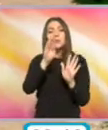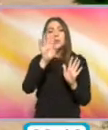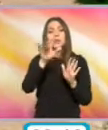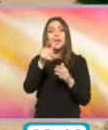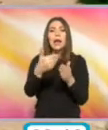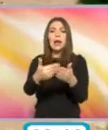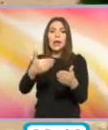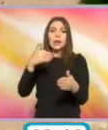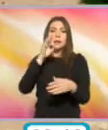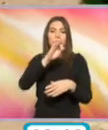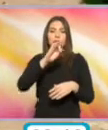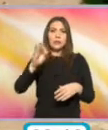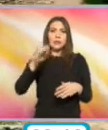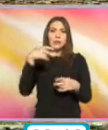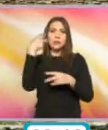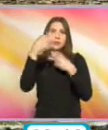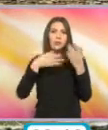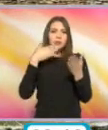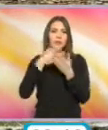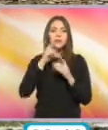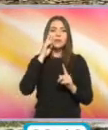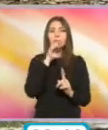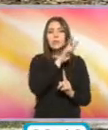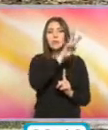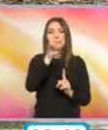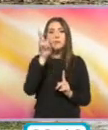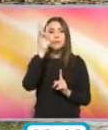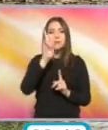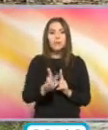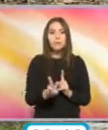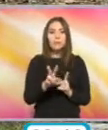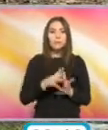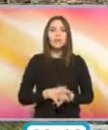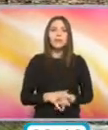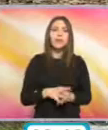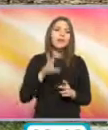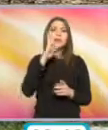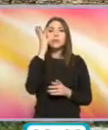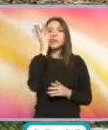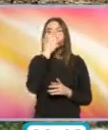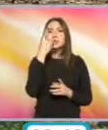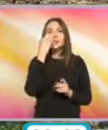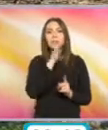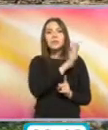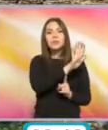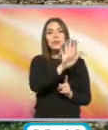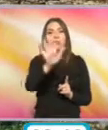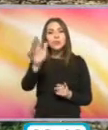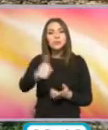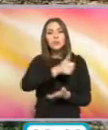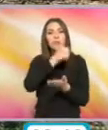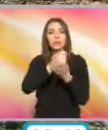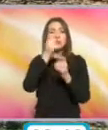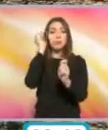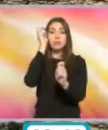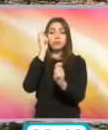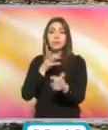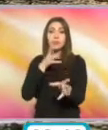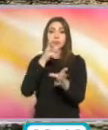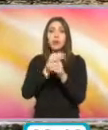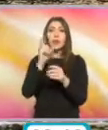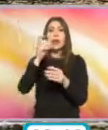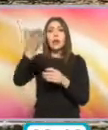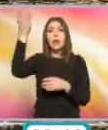antes de esa fecha, ya imaginarás cuándo, pero vean nada más, ahora sí que el panorama, la ciudad la reconstruyeron bastante. Cuando yo